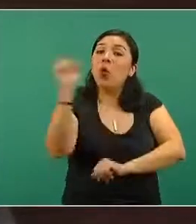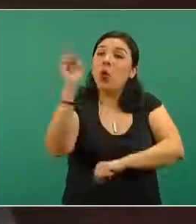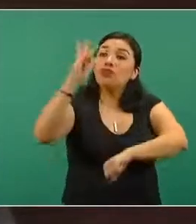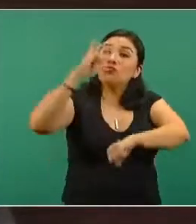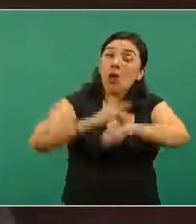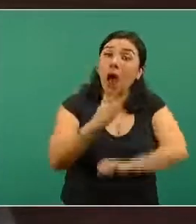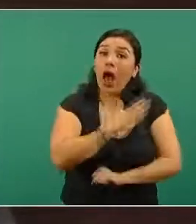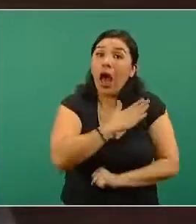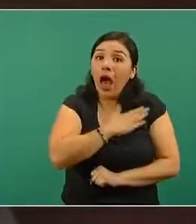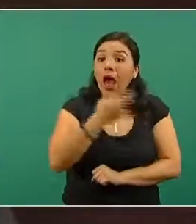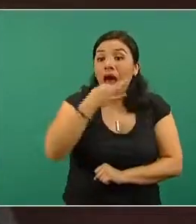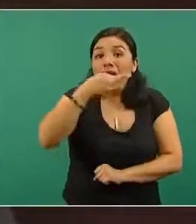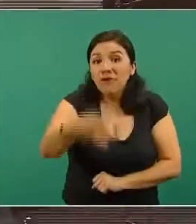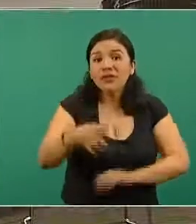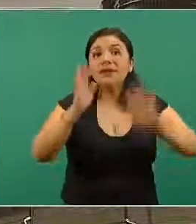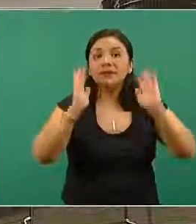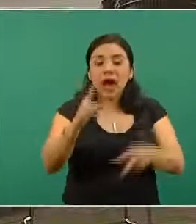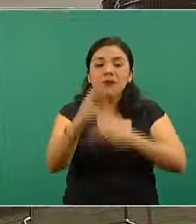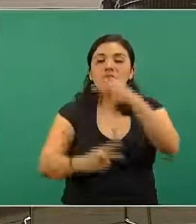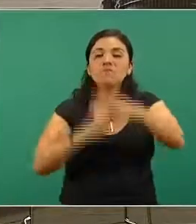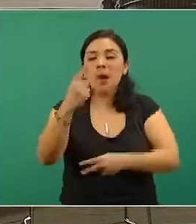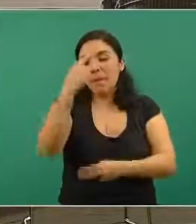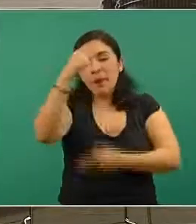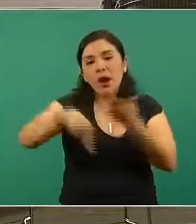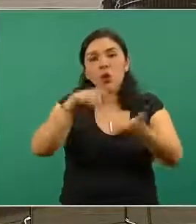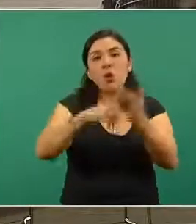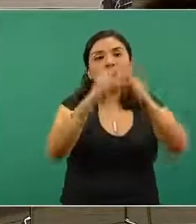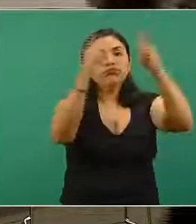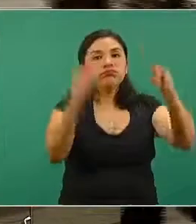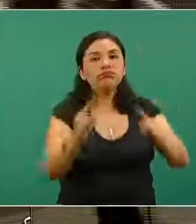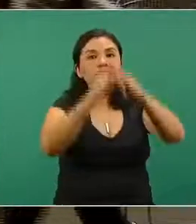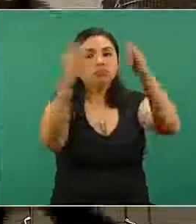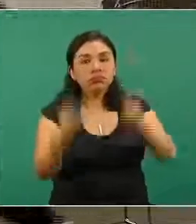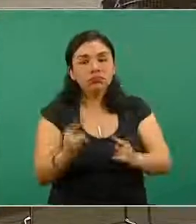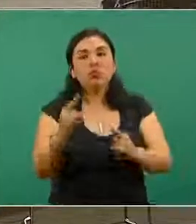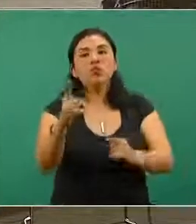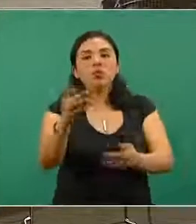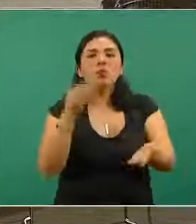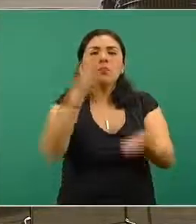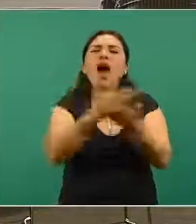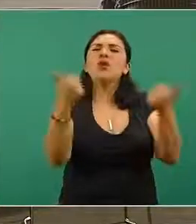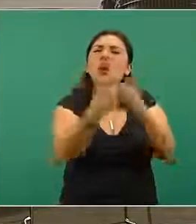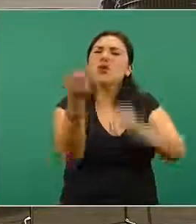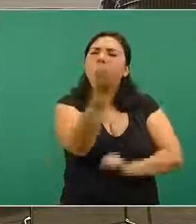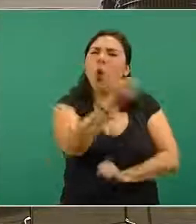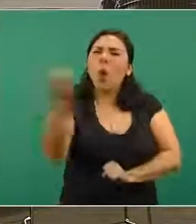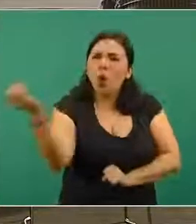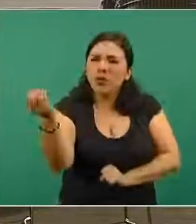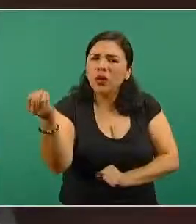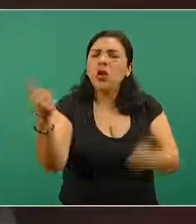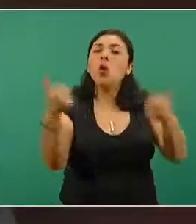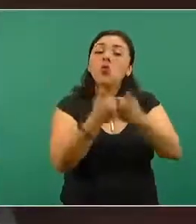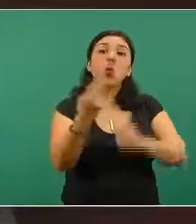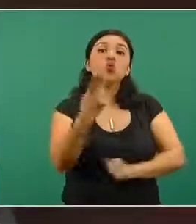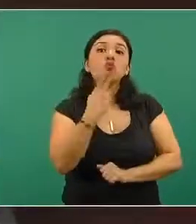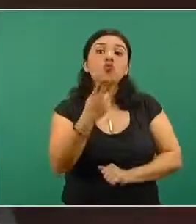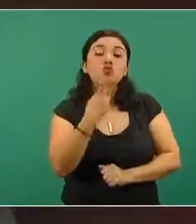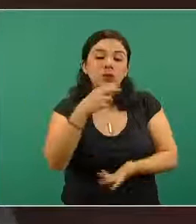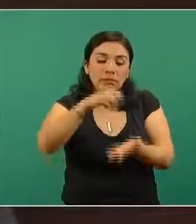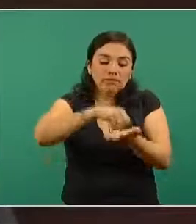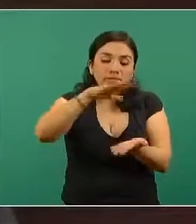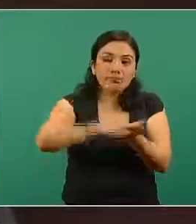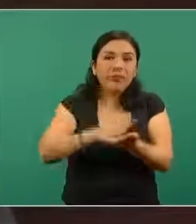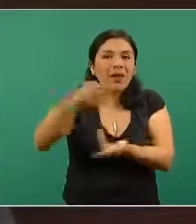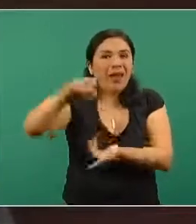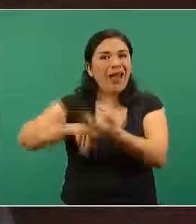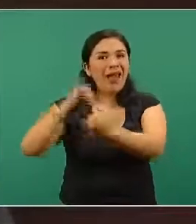atentos a la convocatoria para los municipios donde empiezan a llegar las vacunas, acudir ordenadamente. La utilización también del registro